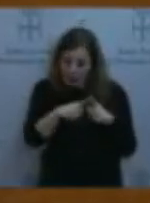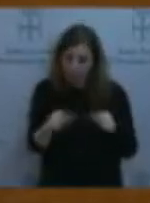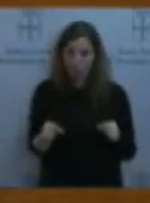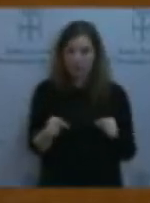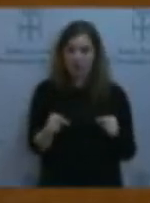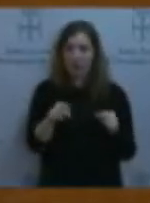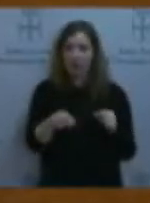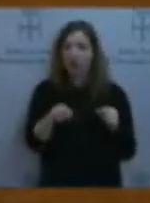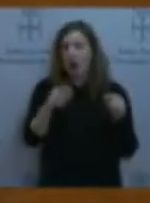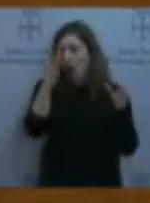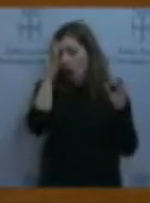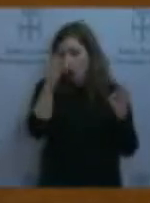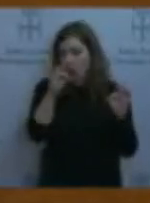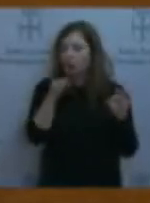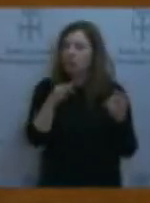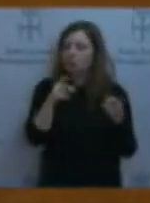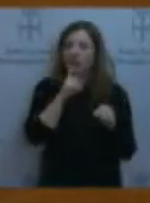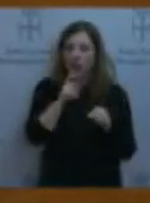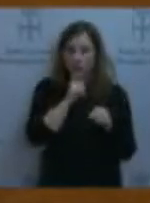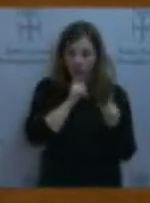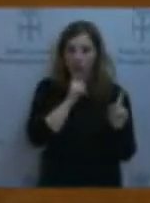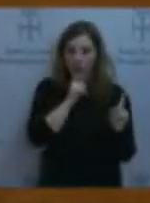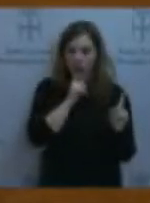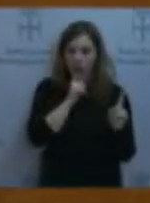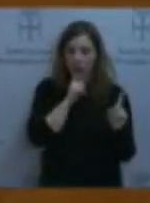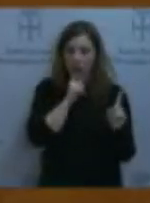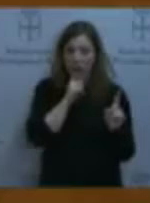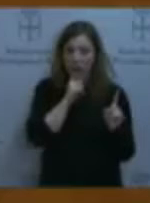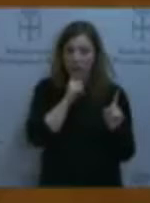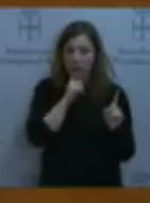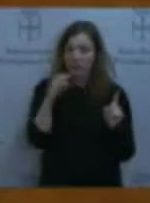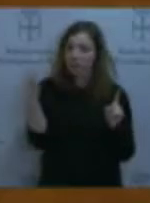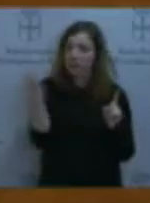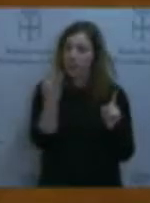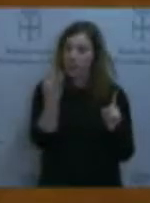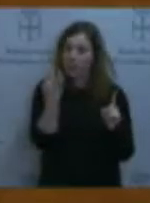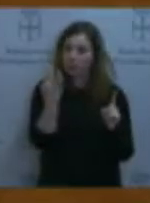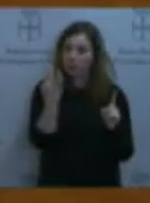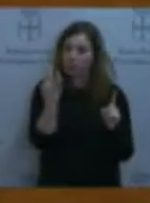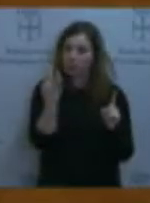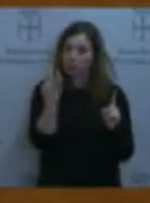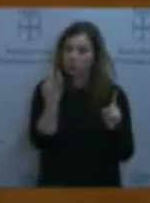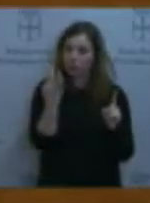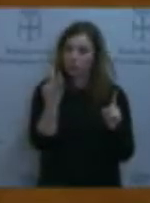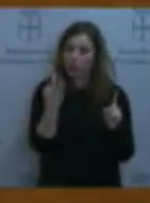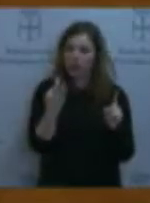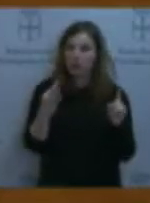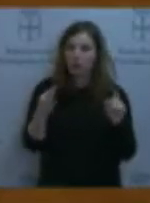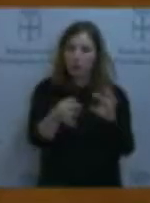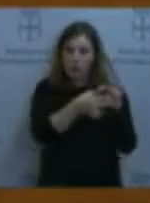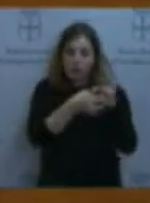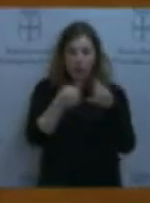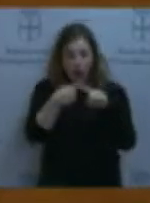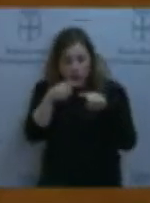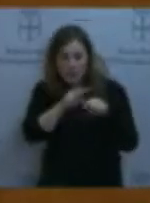complicado, y un puzzle en el que hay que encaixar muchas piezas para completarlo,